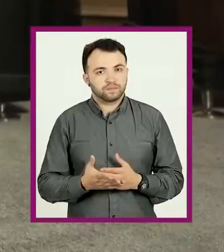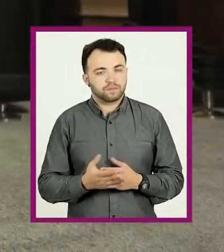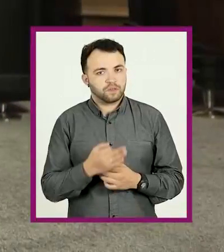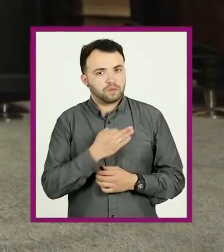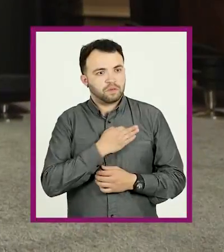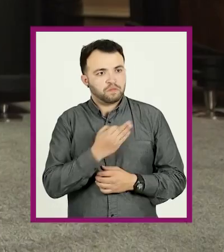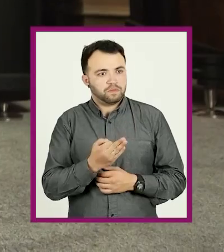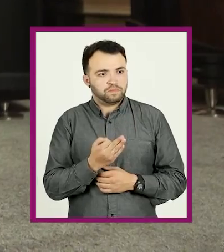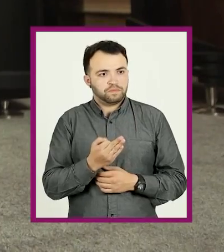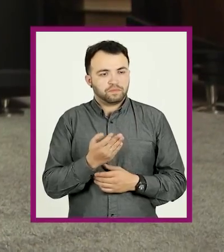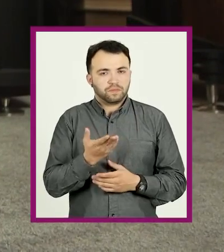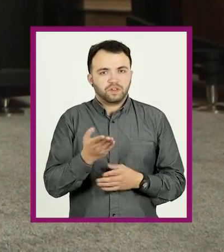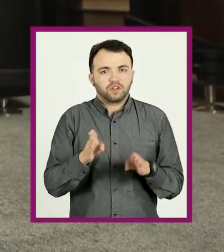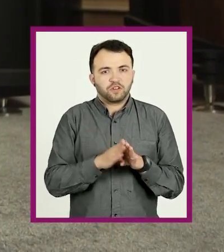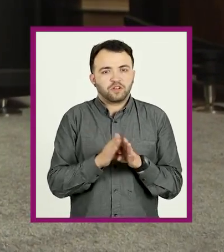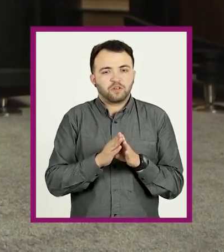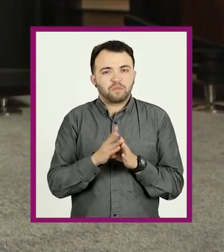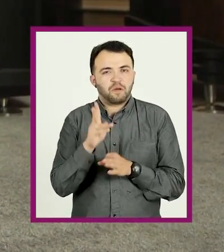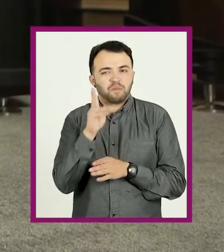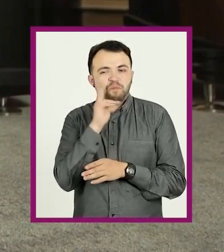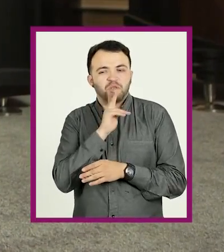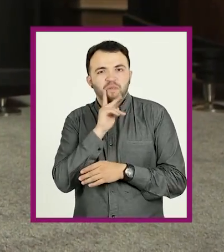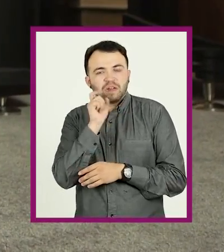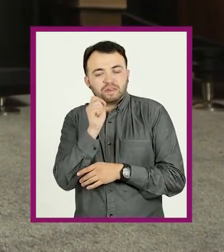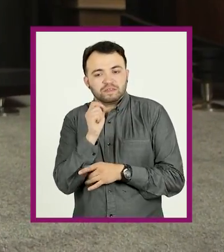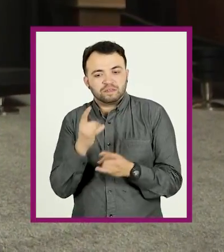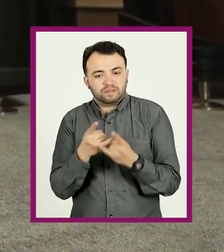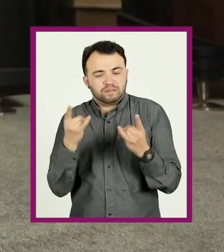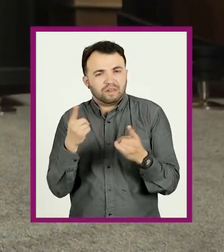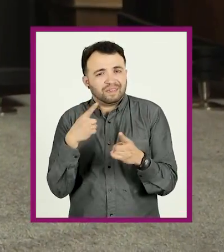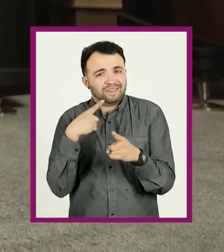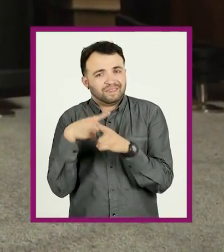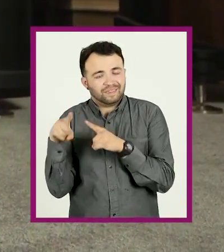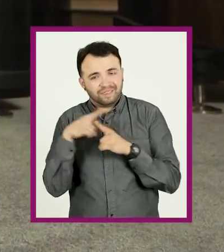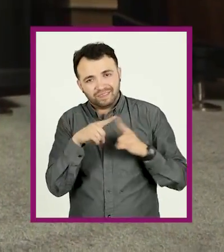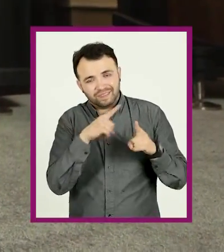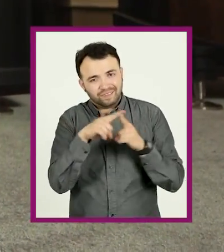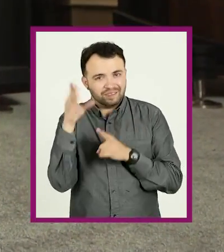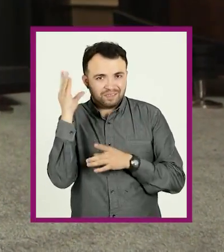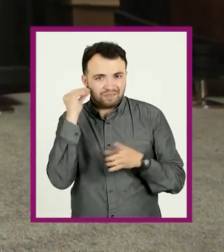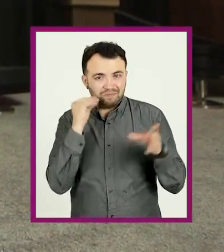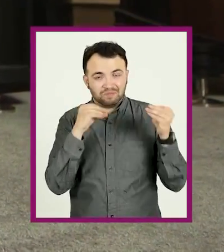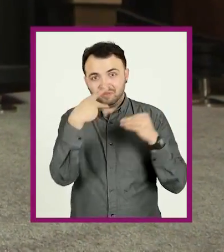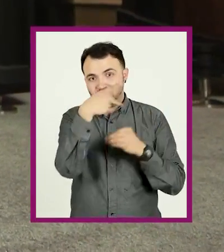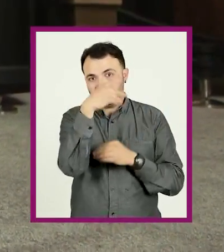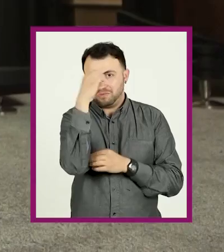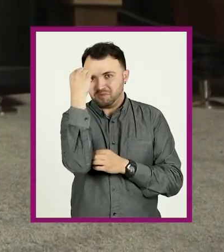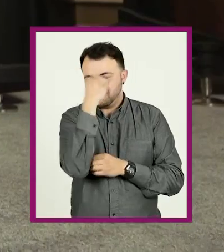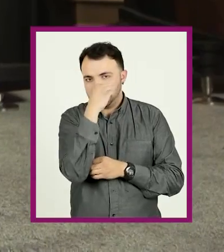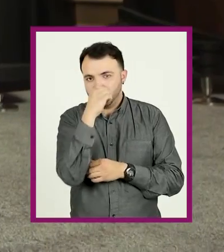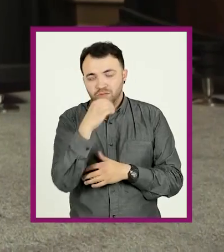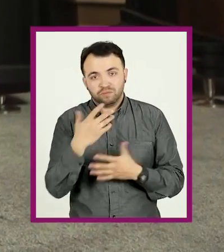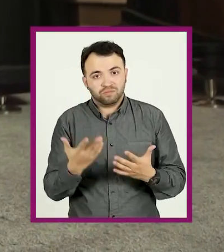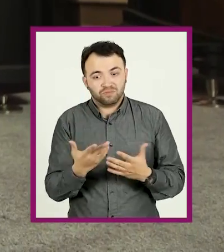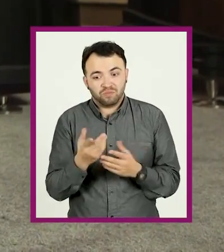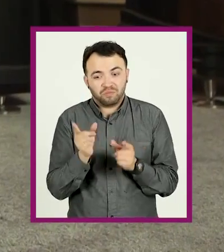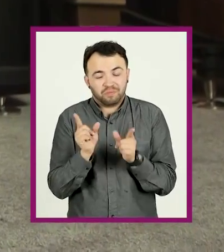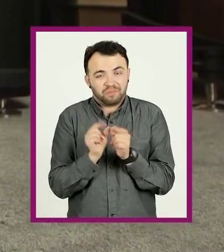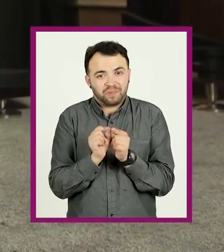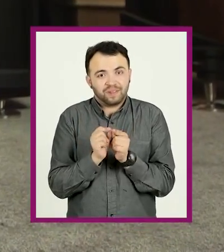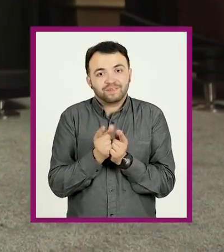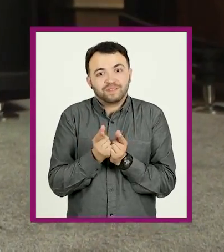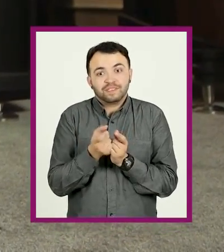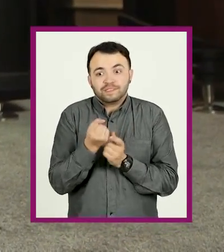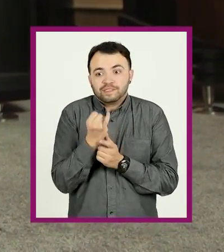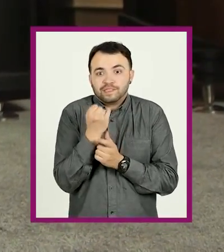Pues bueno, tuvimos una pequeña probada de la enorme diversidad de música que hay en el estado de Oaxaca. Tendríamos que